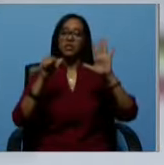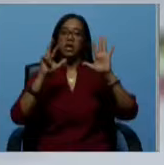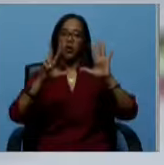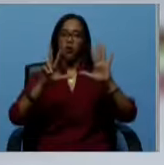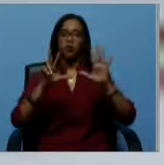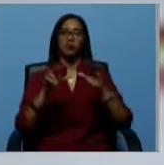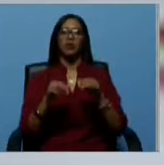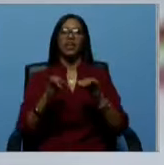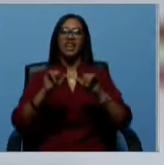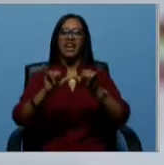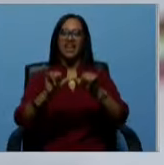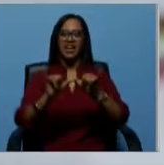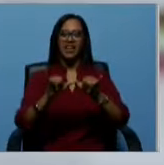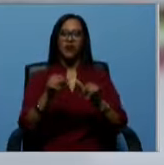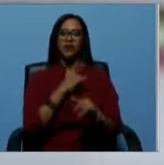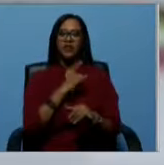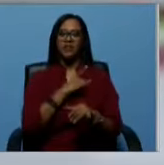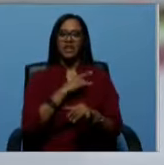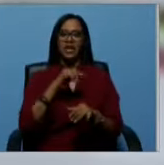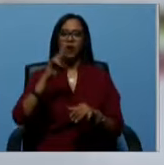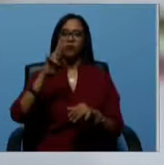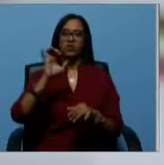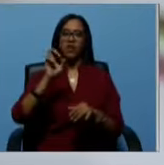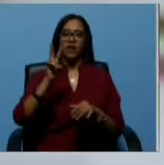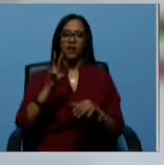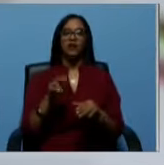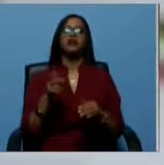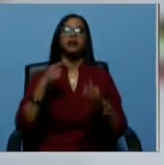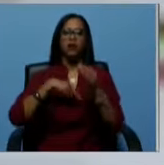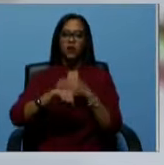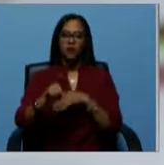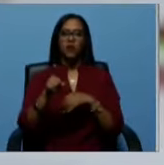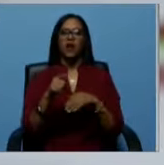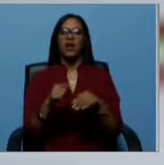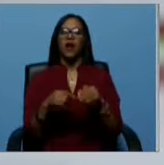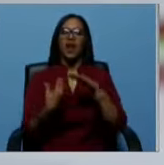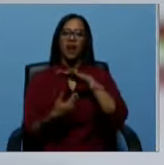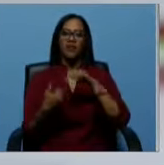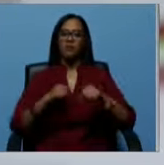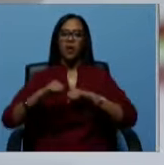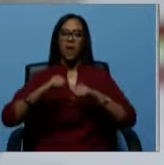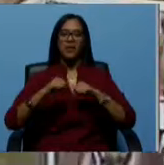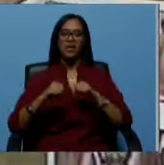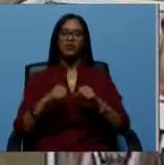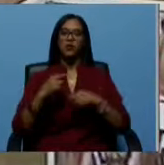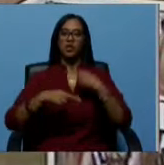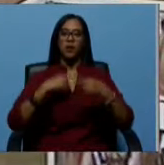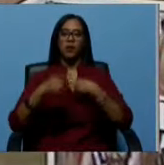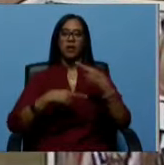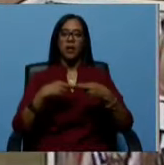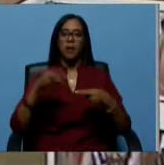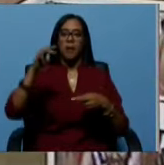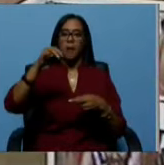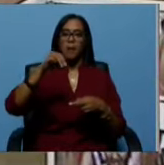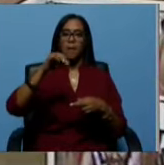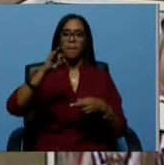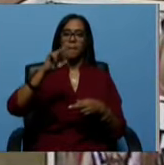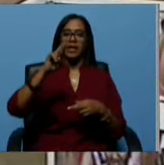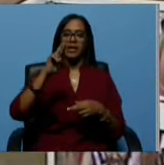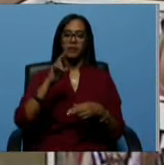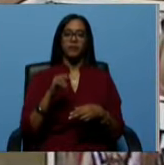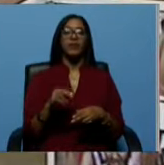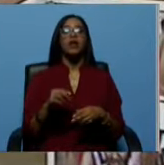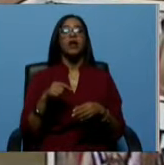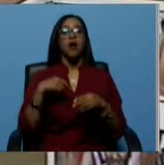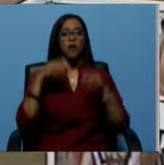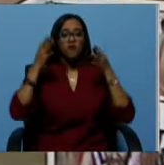Ingeniería de la Universidad Central de Venezuela, UCV, y se incorporó a las bases del entonces Movimiento de Izquierda Revolucionario MIR. Comenzó a